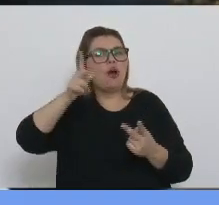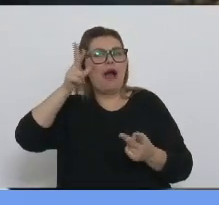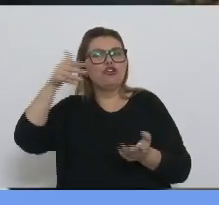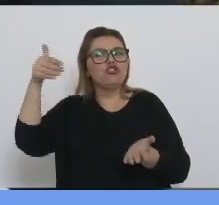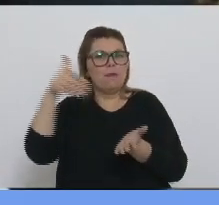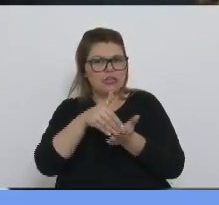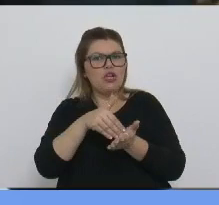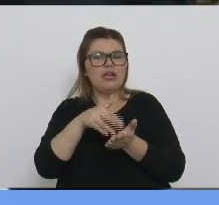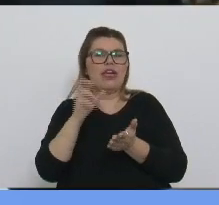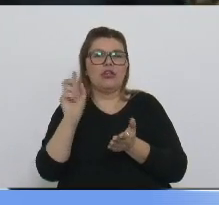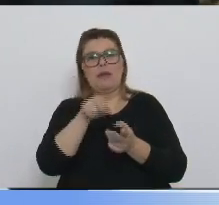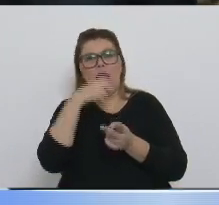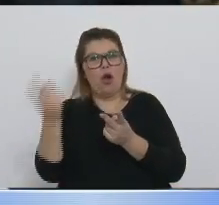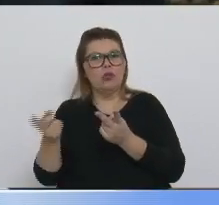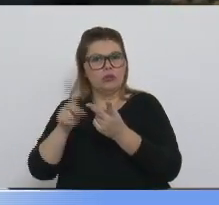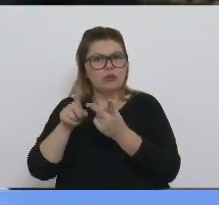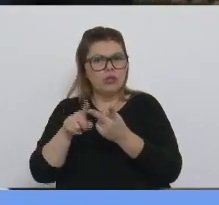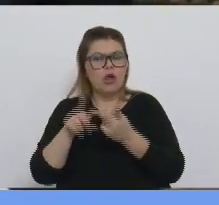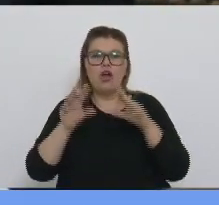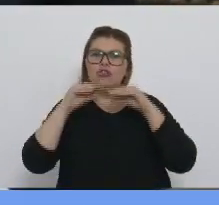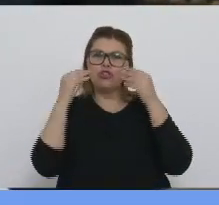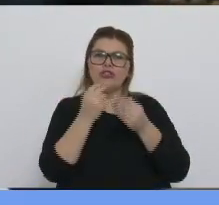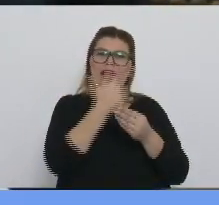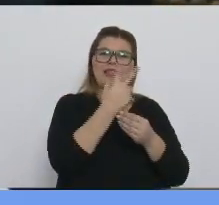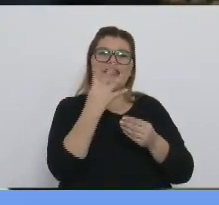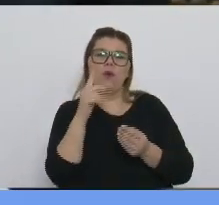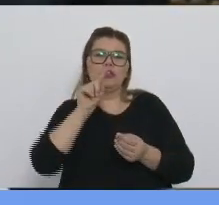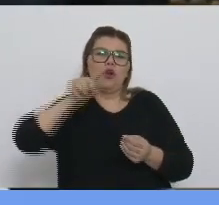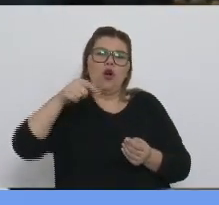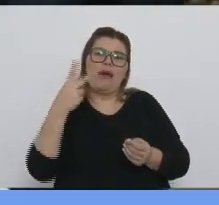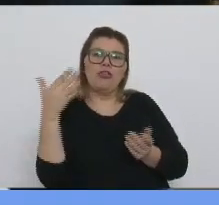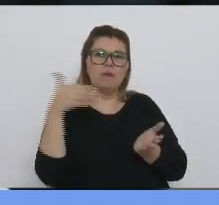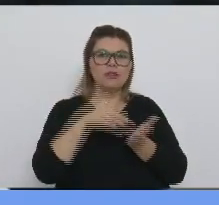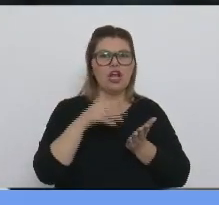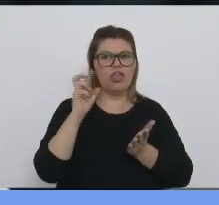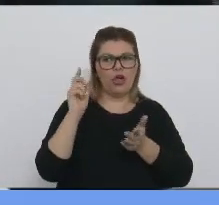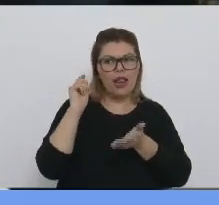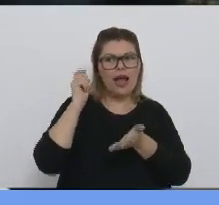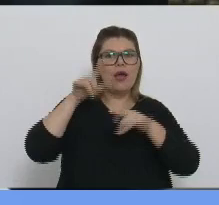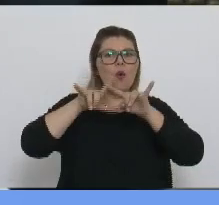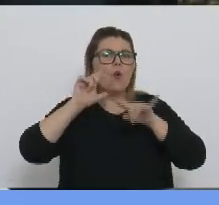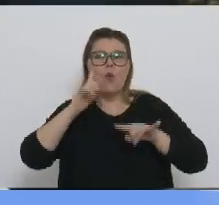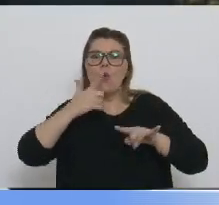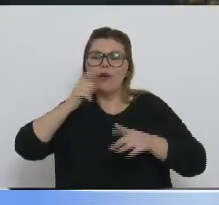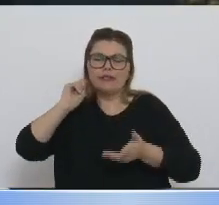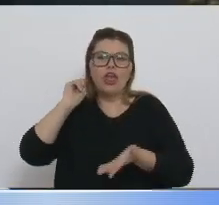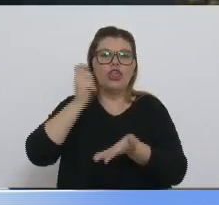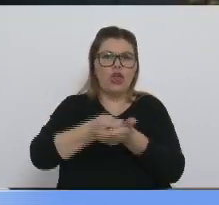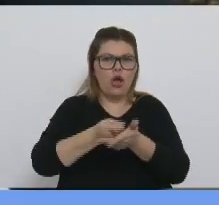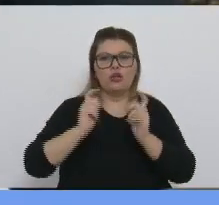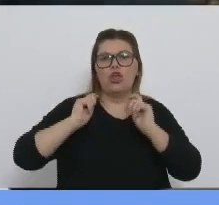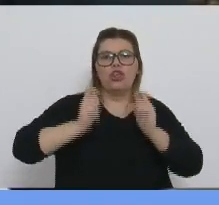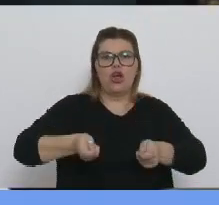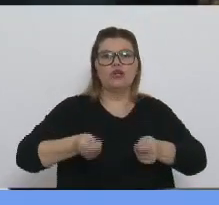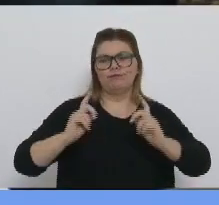ansenuza son 34,2 millones de dólares que wish ha donado y se ha convertido en el